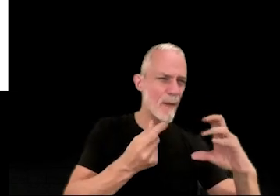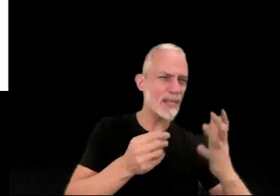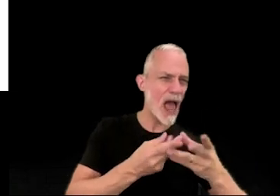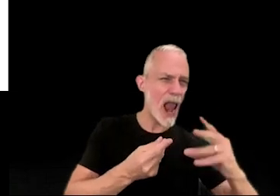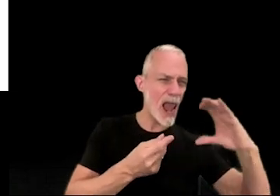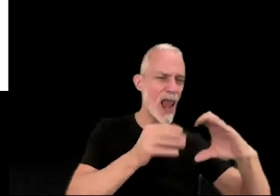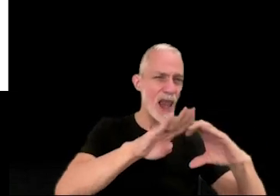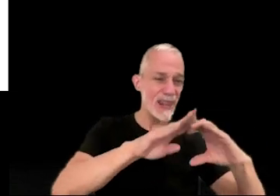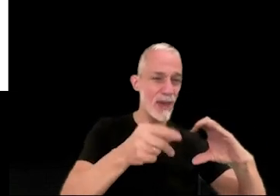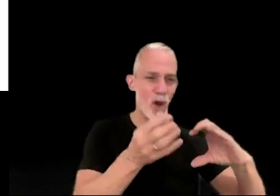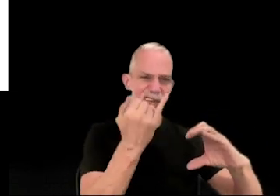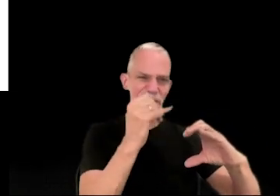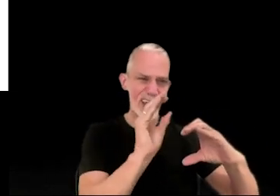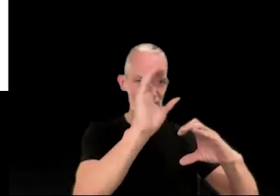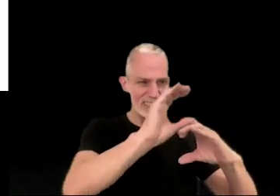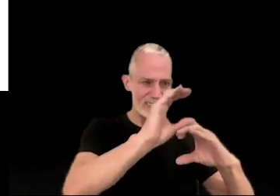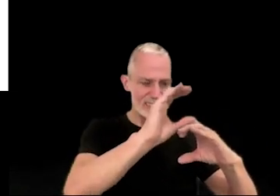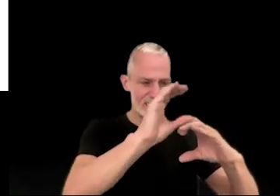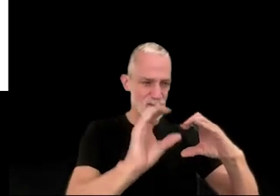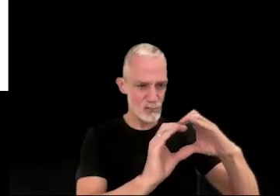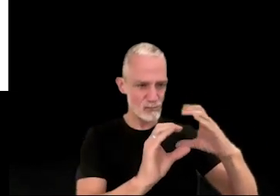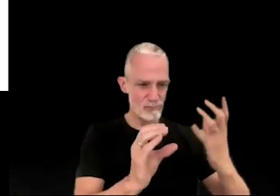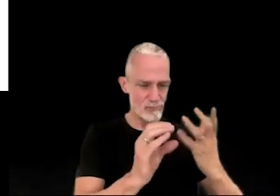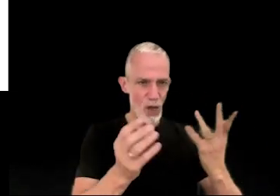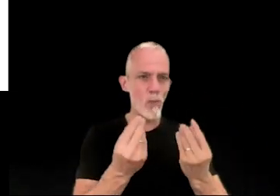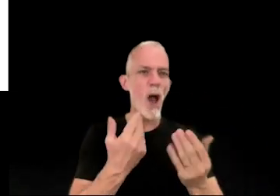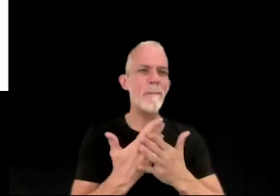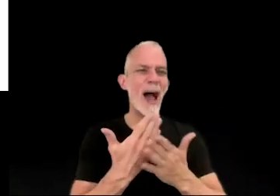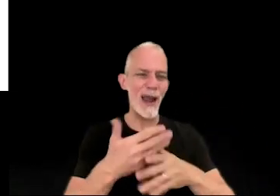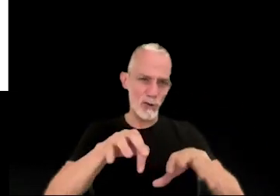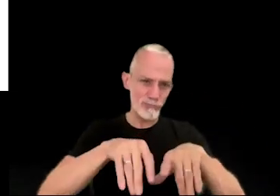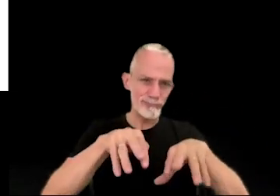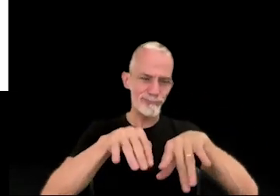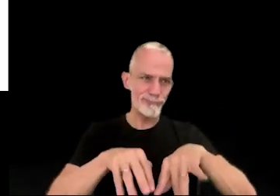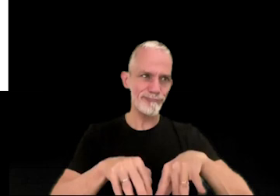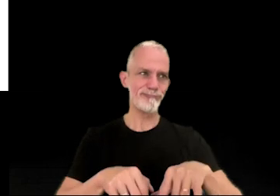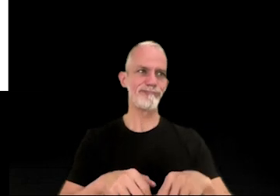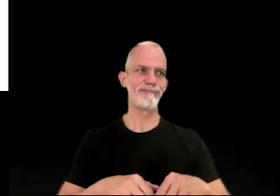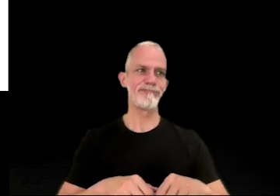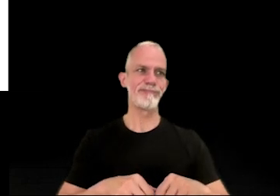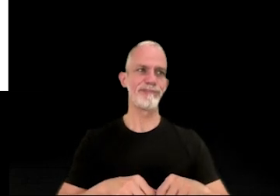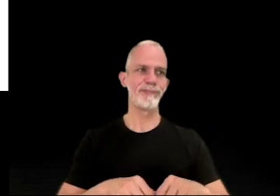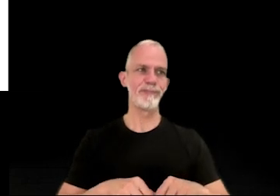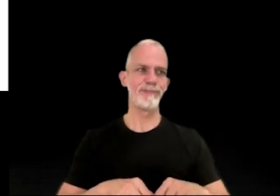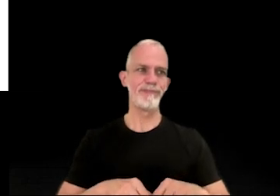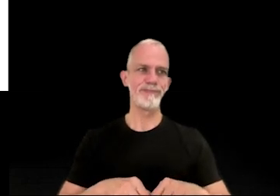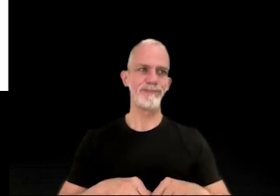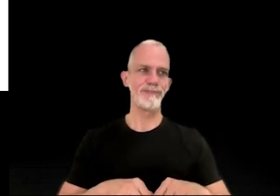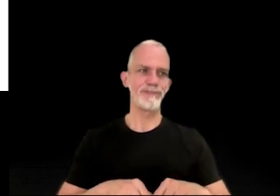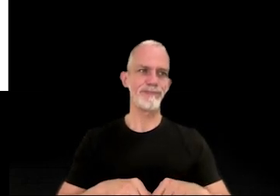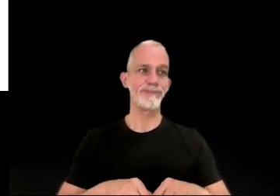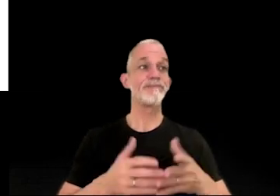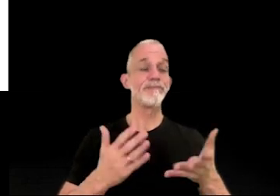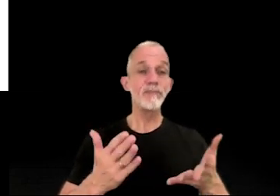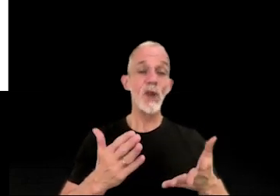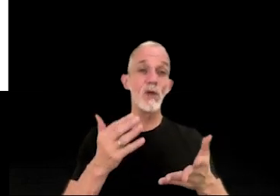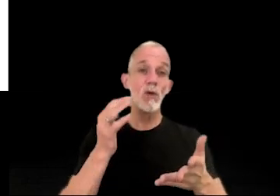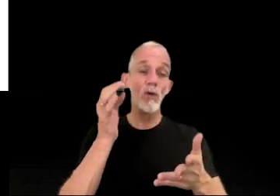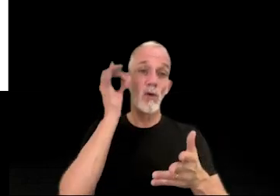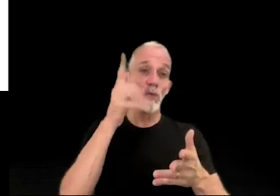podamos incorporar en forma manual. Pero en principio, la condonación operaría sobre